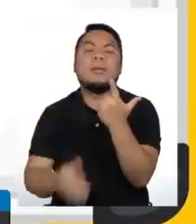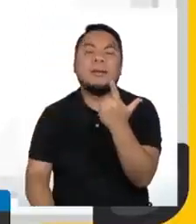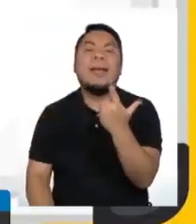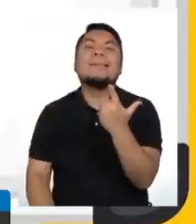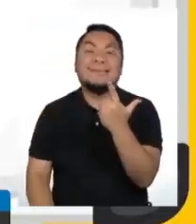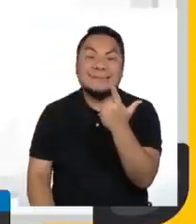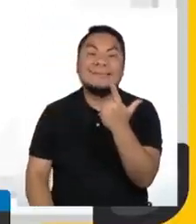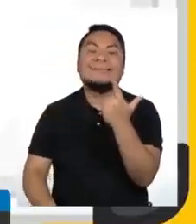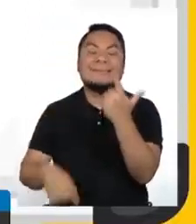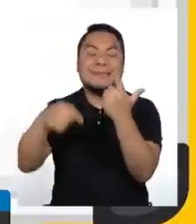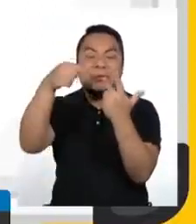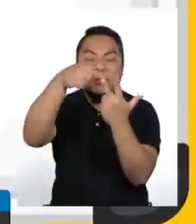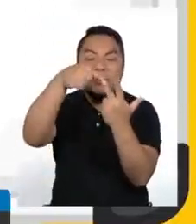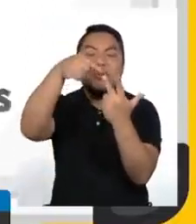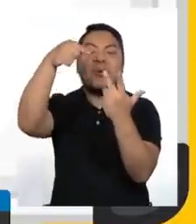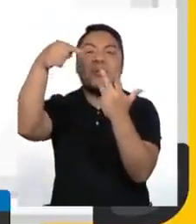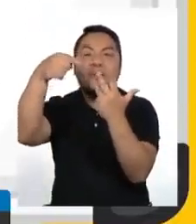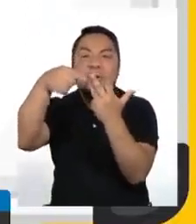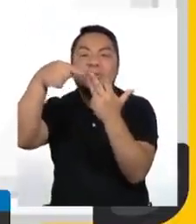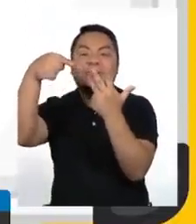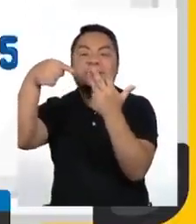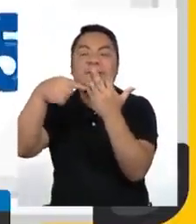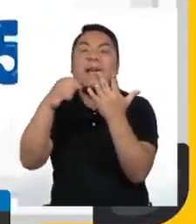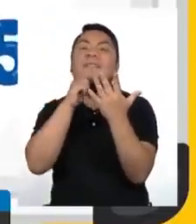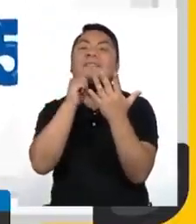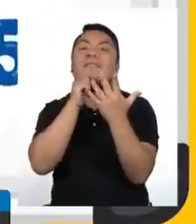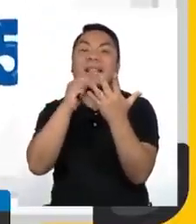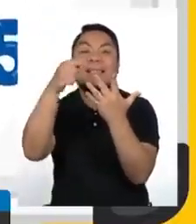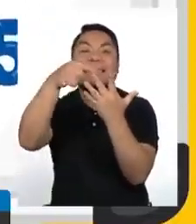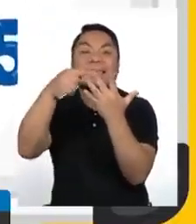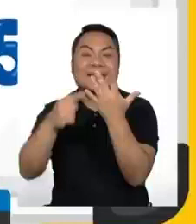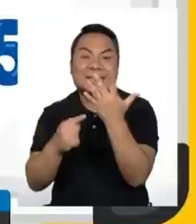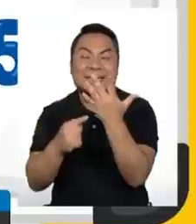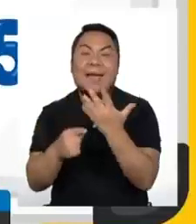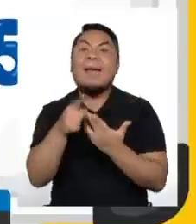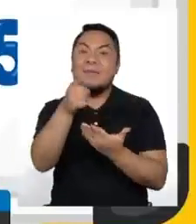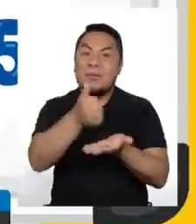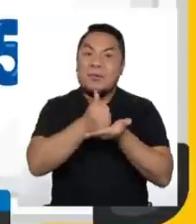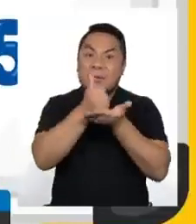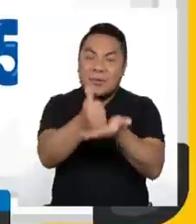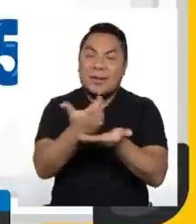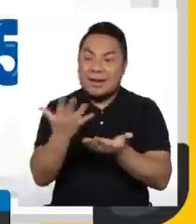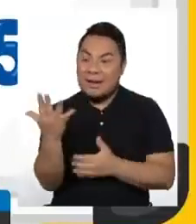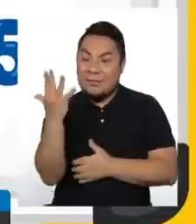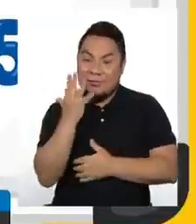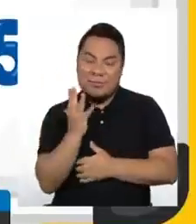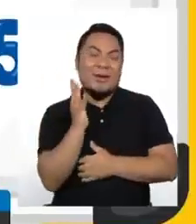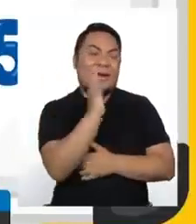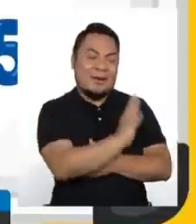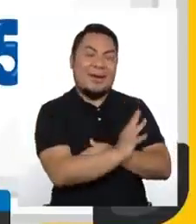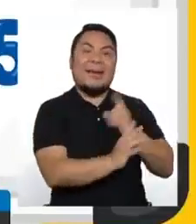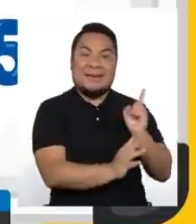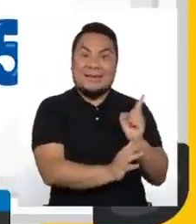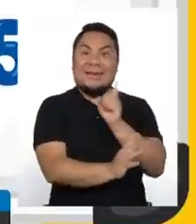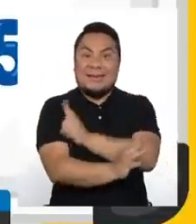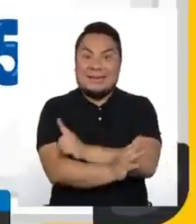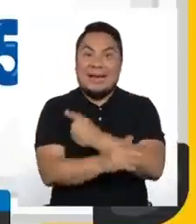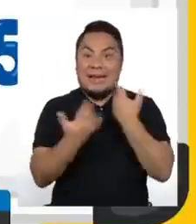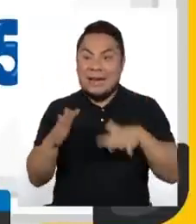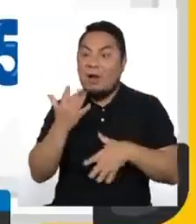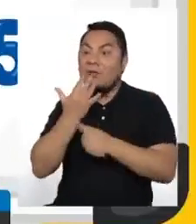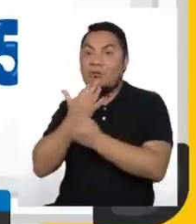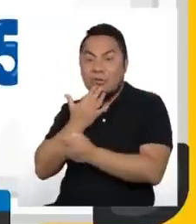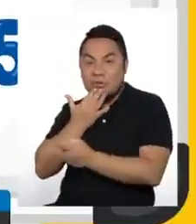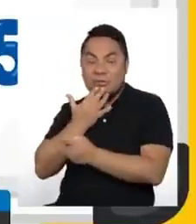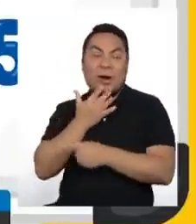Así es, le faltan 3. Gracias a tu ayuda, Andrea y Tomás ahora tienen tanto tapas de colores